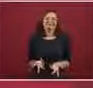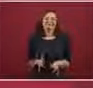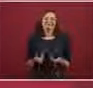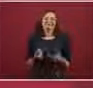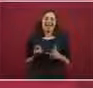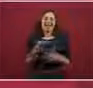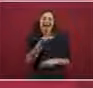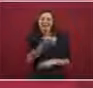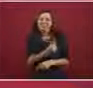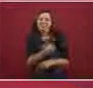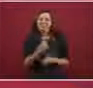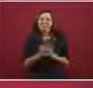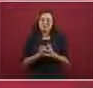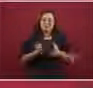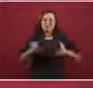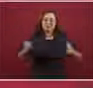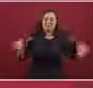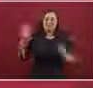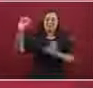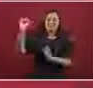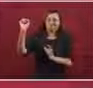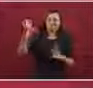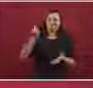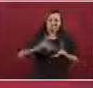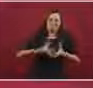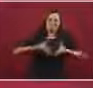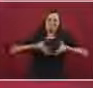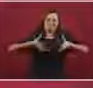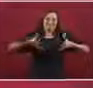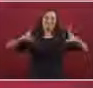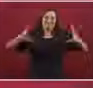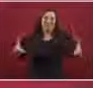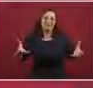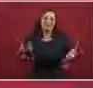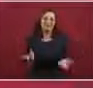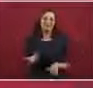más presupuesto. Y entonces, ¿para qué